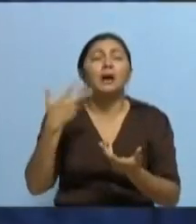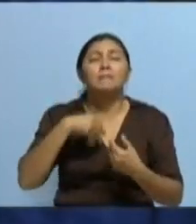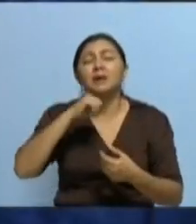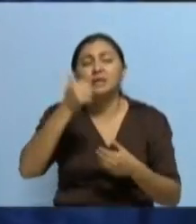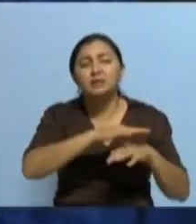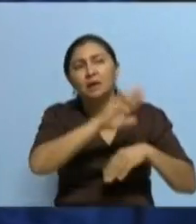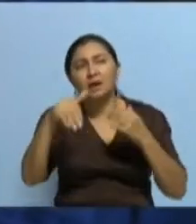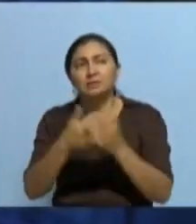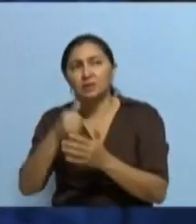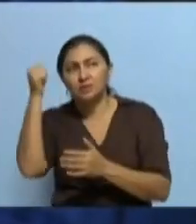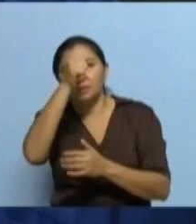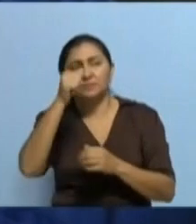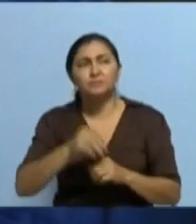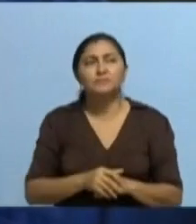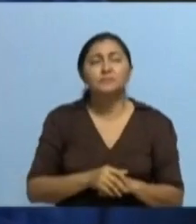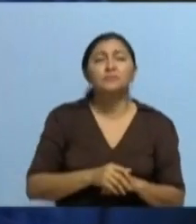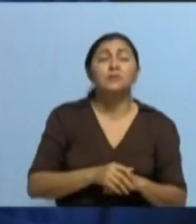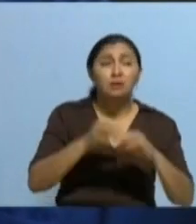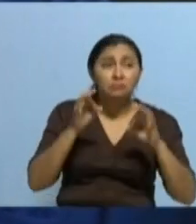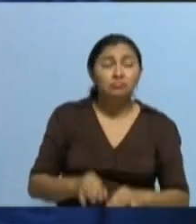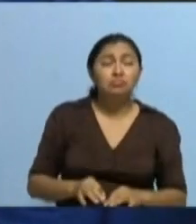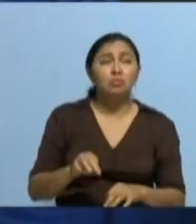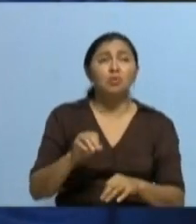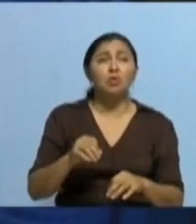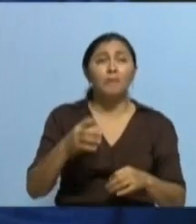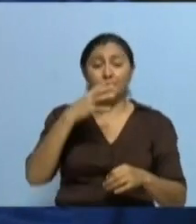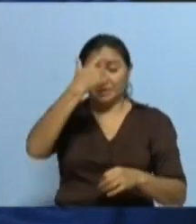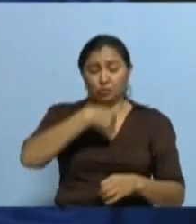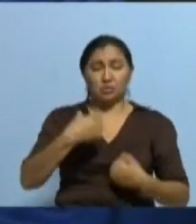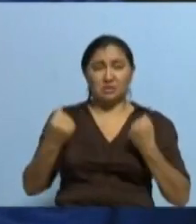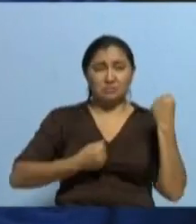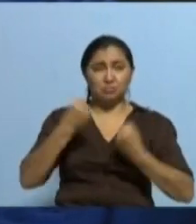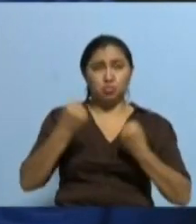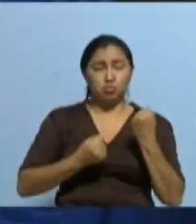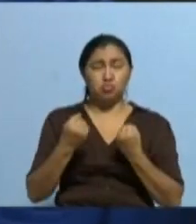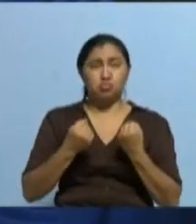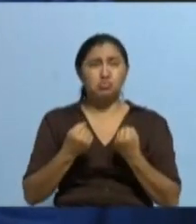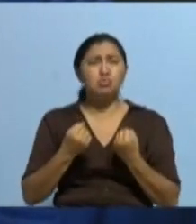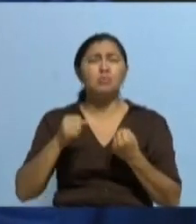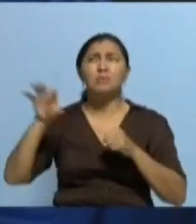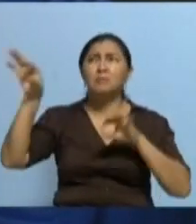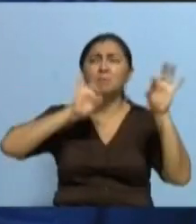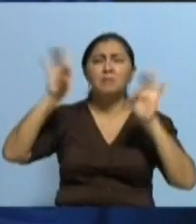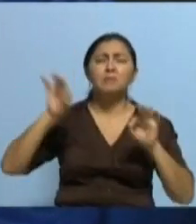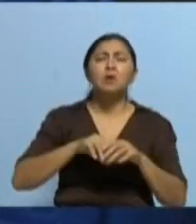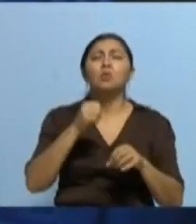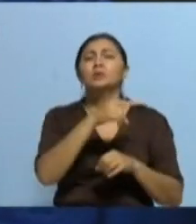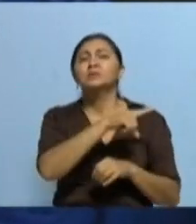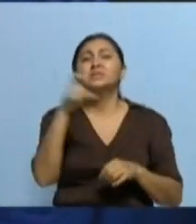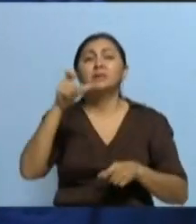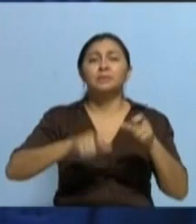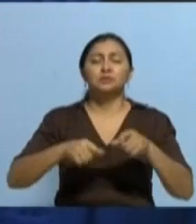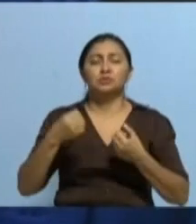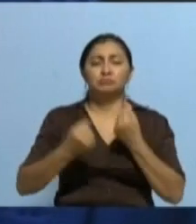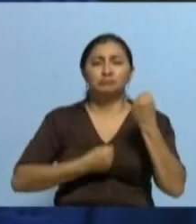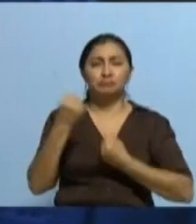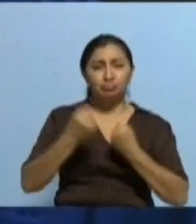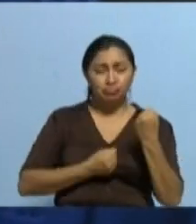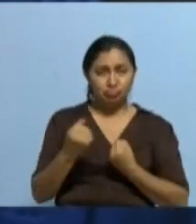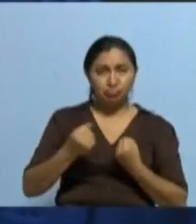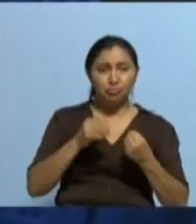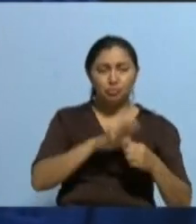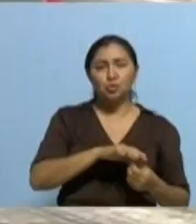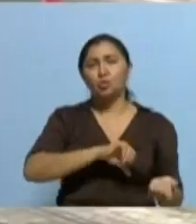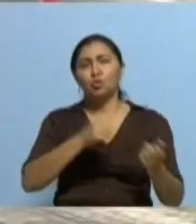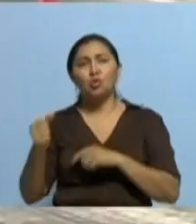domingo. En especial de pilotos foráneos, vamos a llegar a más o menos 100 personas, 100 pilotos participando en vehículos y 35